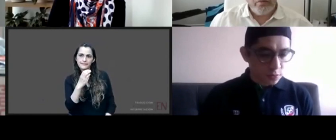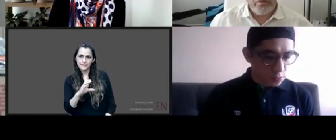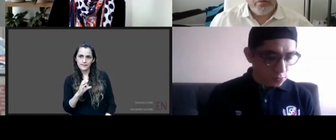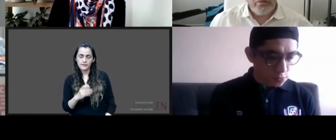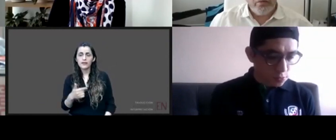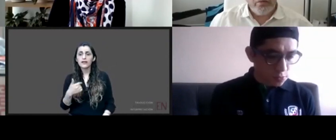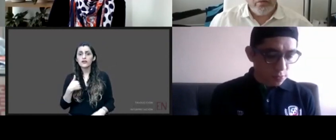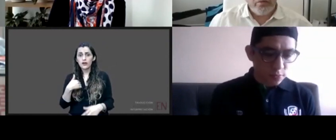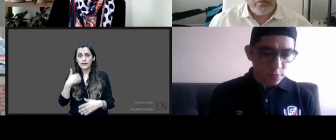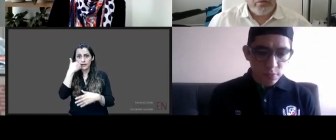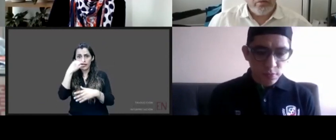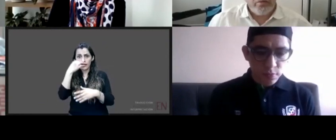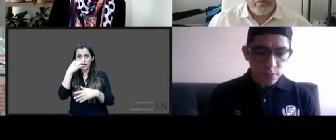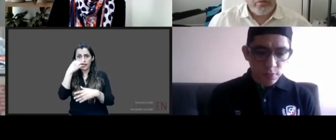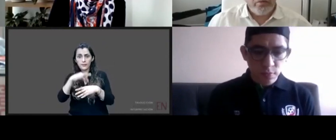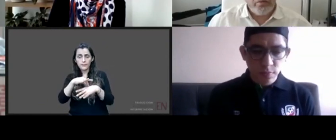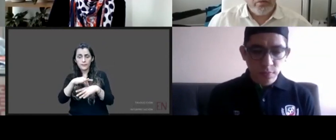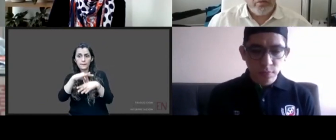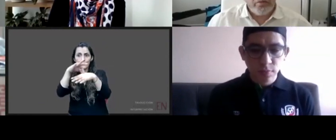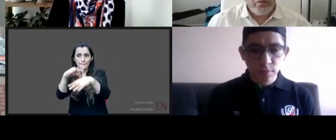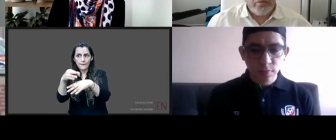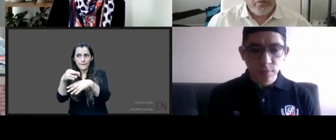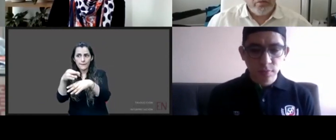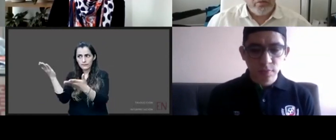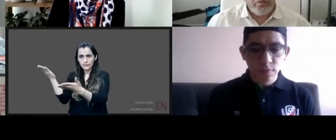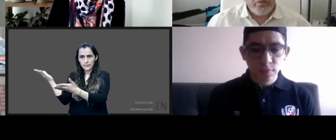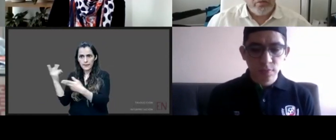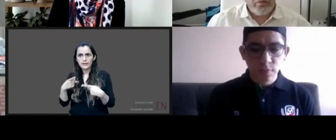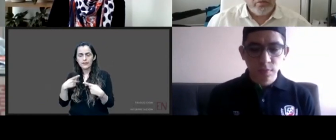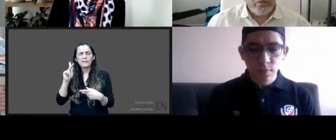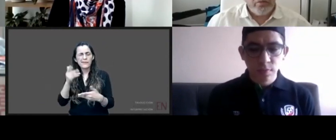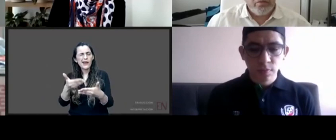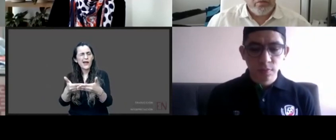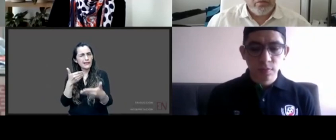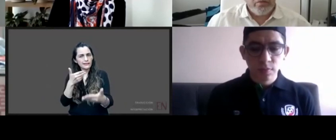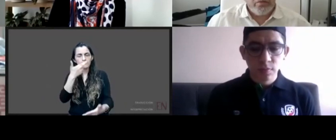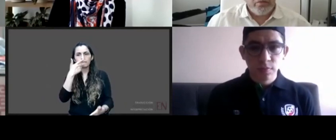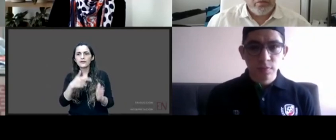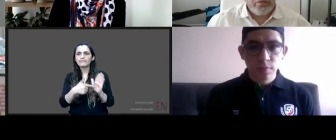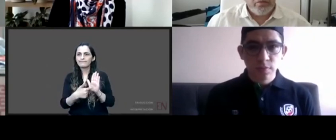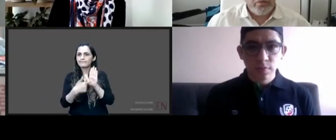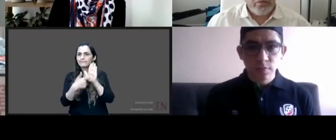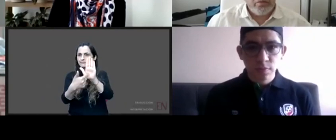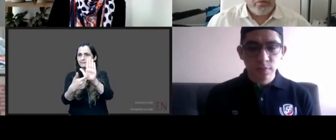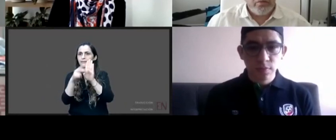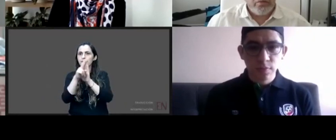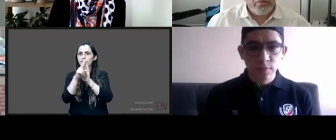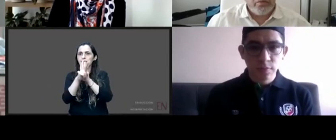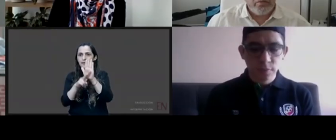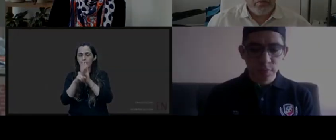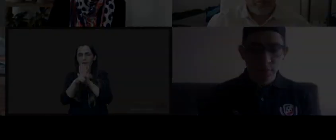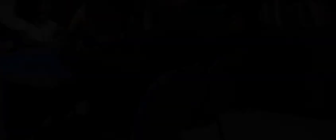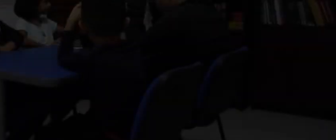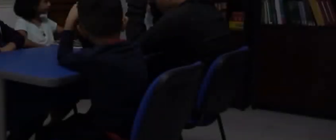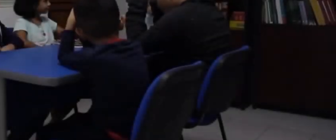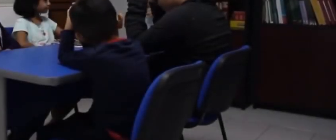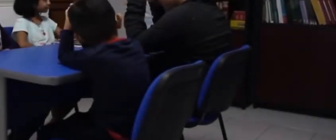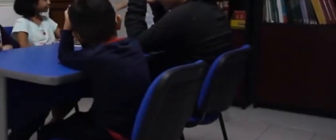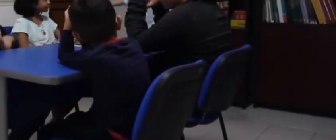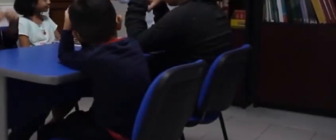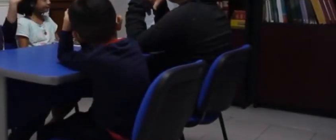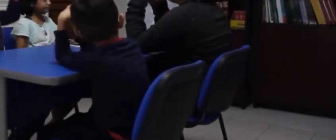ponentes, vamos a ver un video para poder introducir el tema que vamos a estar abordando. Por favor.